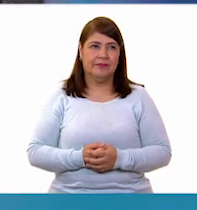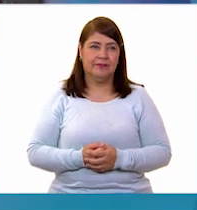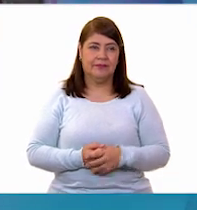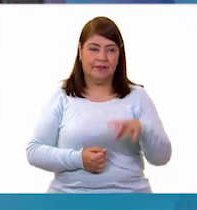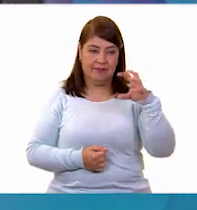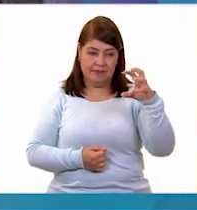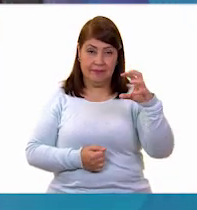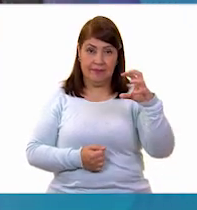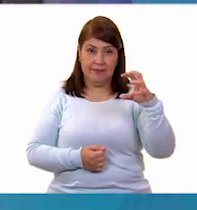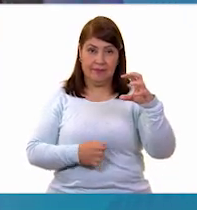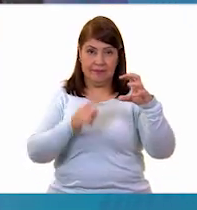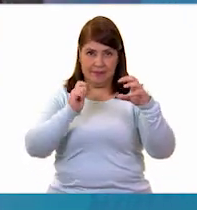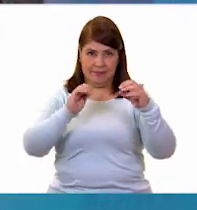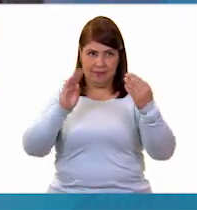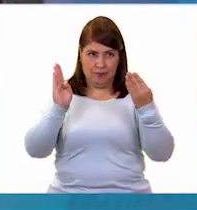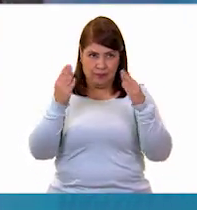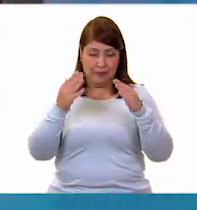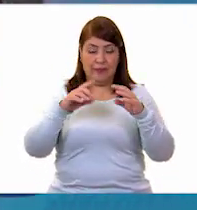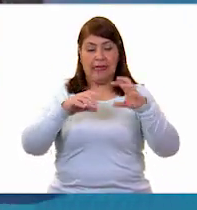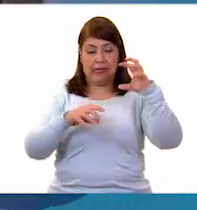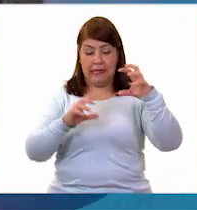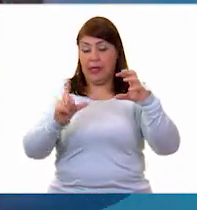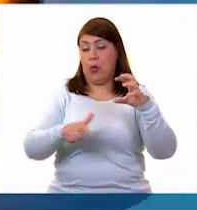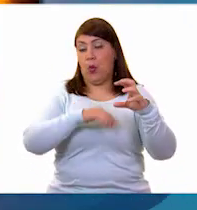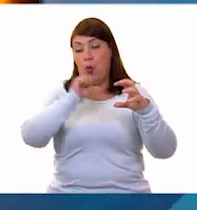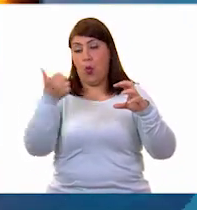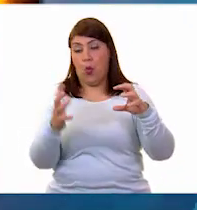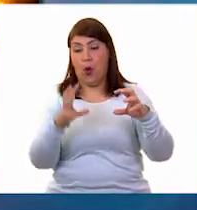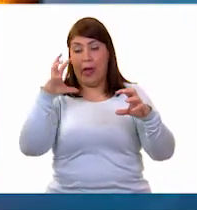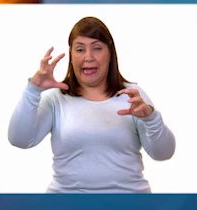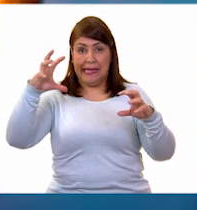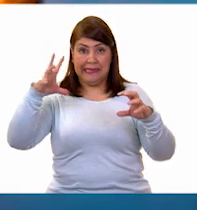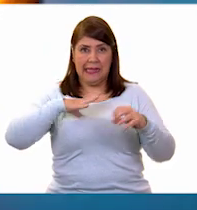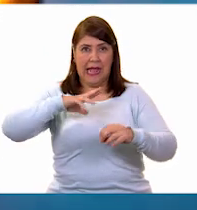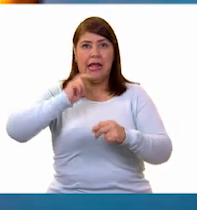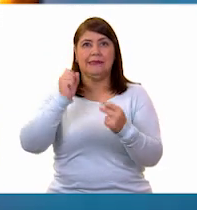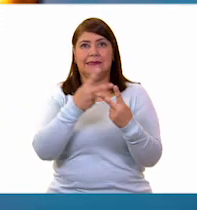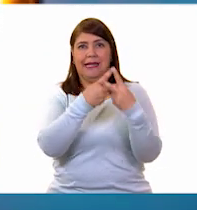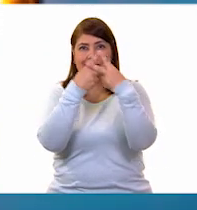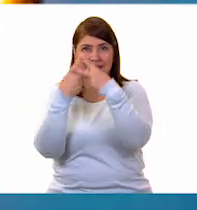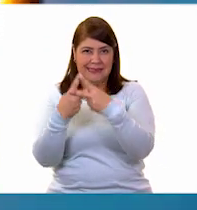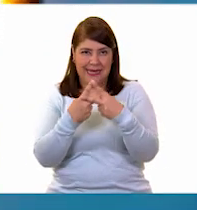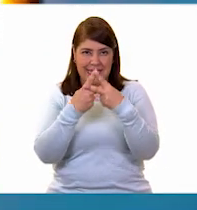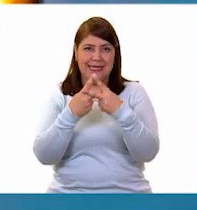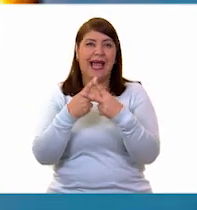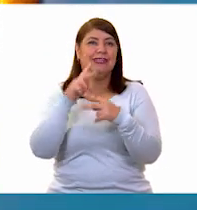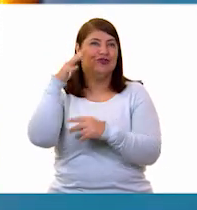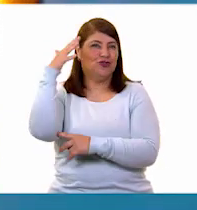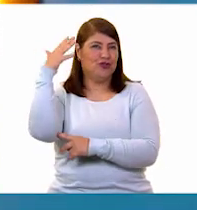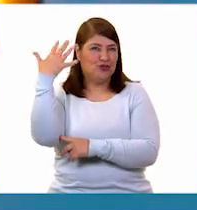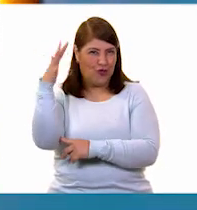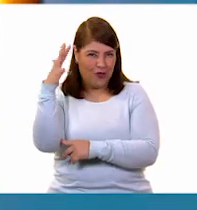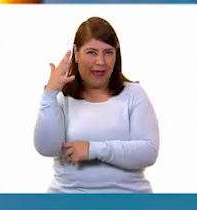El otro actor, pues, es el Sol, la estrella que nos da luz y calor.